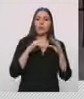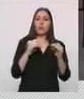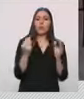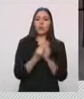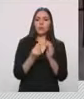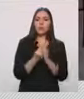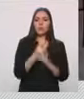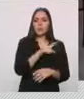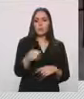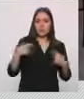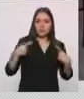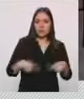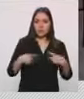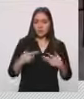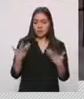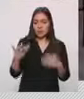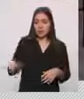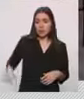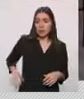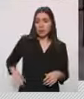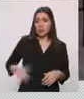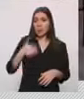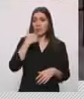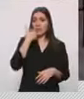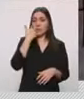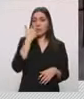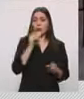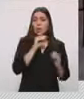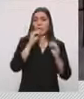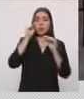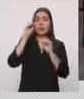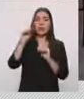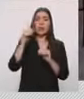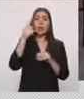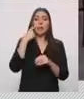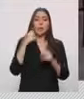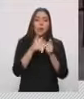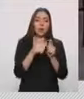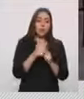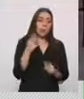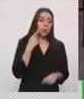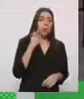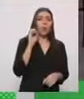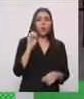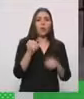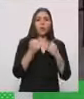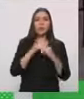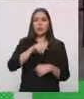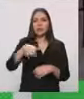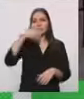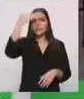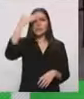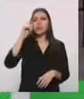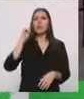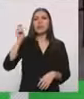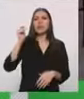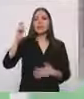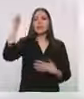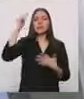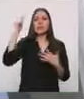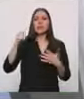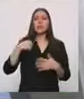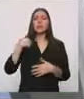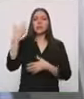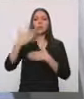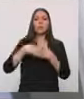aquellas personas que están interesadas a postularse, ya sea por la vía partidista o por la vía independiente, puedan saber qué es lo que tienen que esperar del proceso